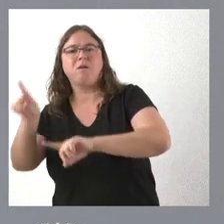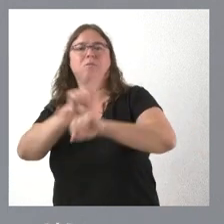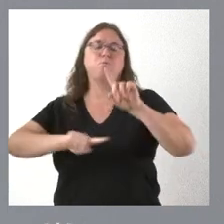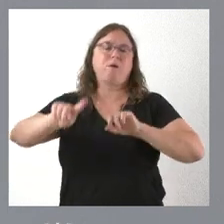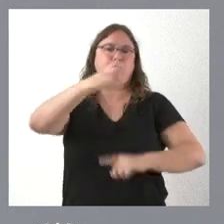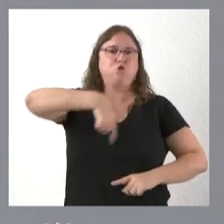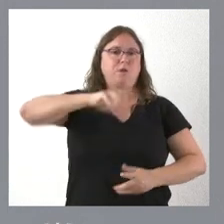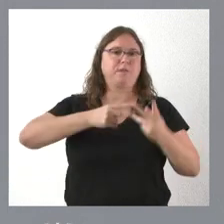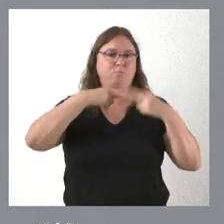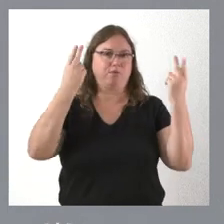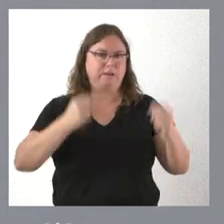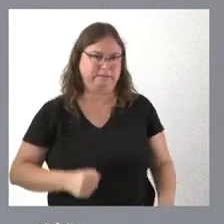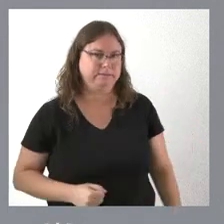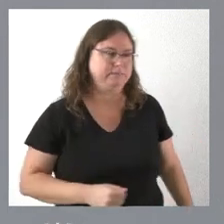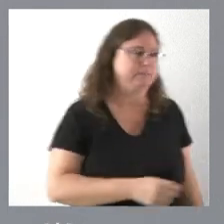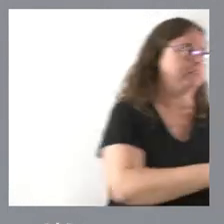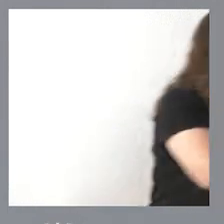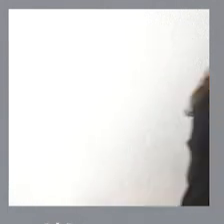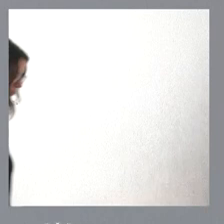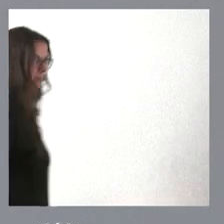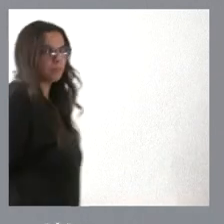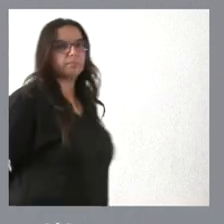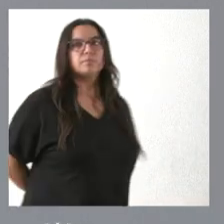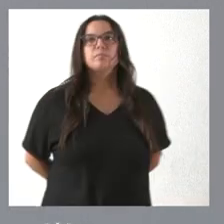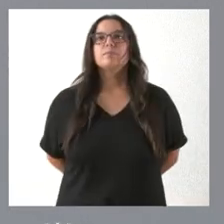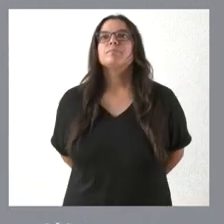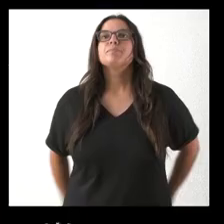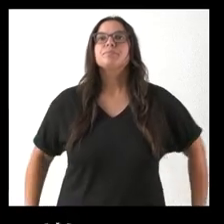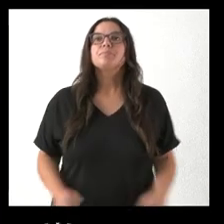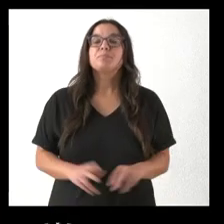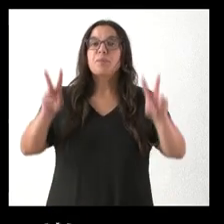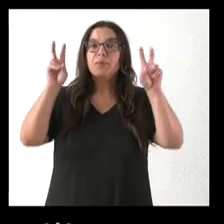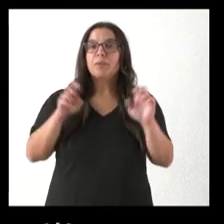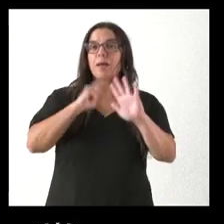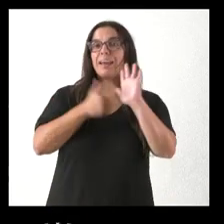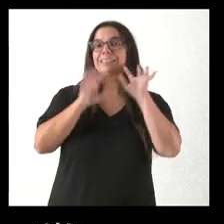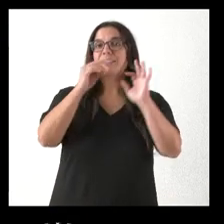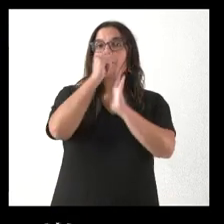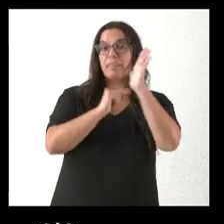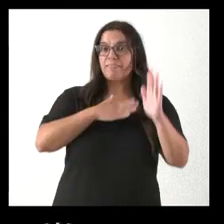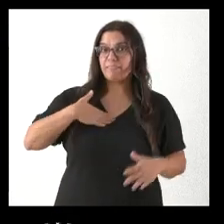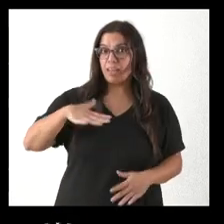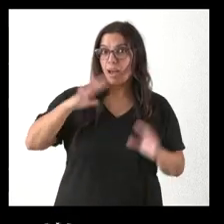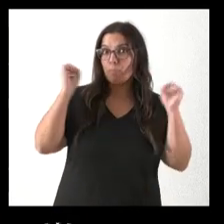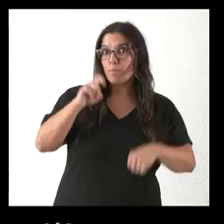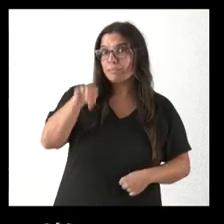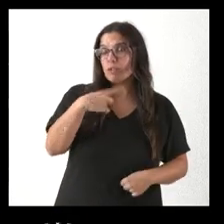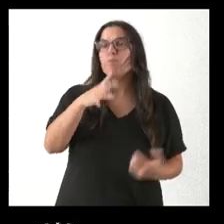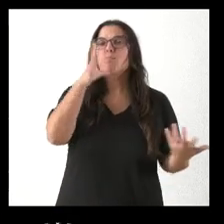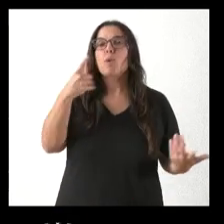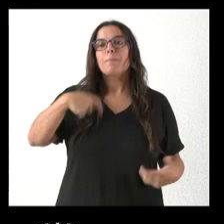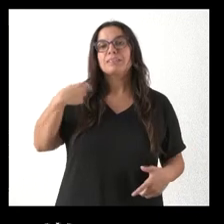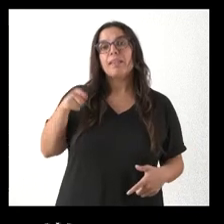todas las administraciones públicas de España sí en relación a la ley de medidas La idea es aprobarla porque el presidente de la junta dijo en su comparecencia que